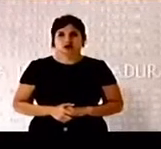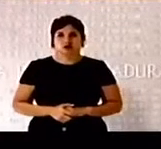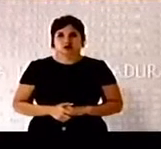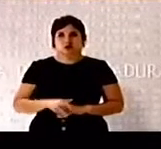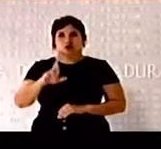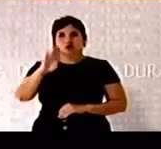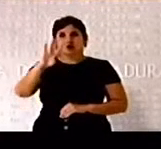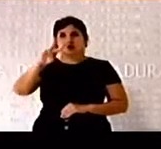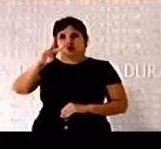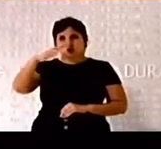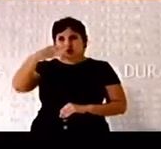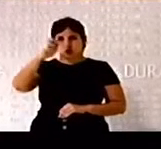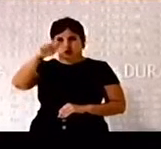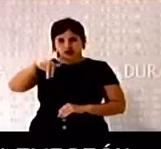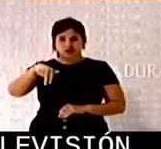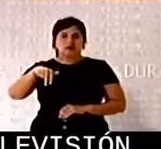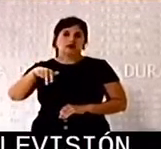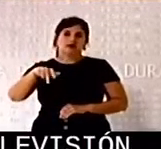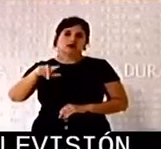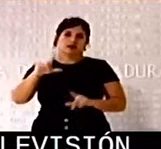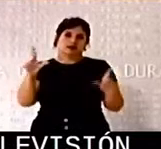Rubén Caballero, de Televisión Española.